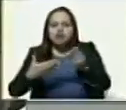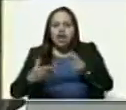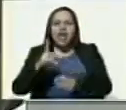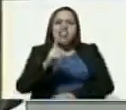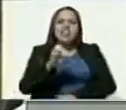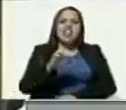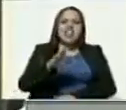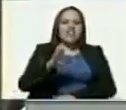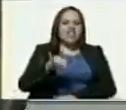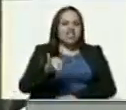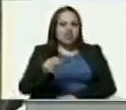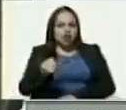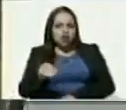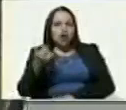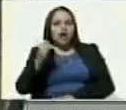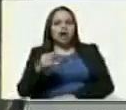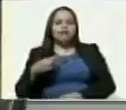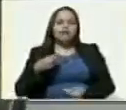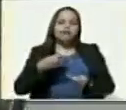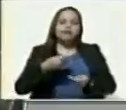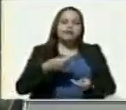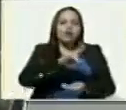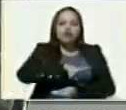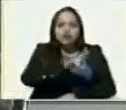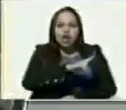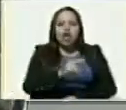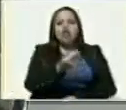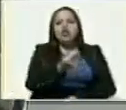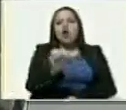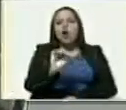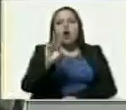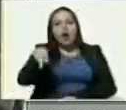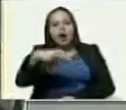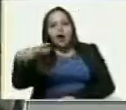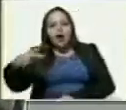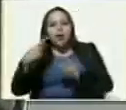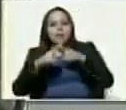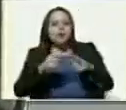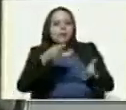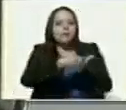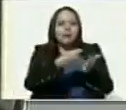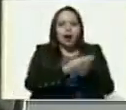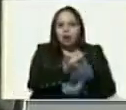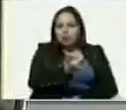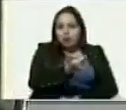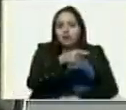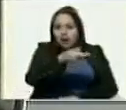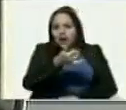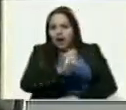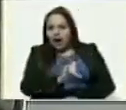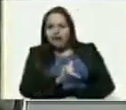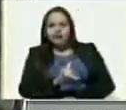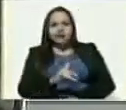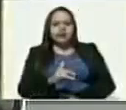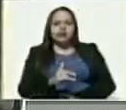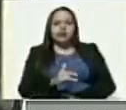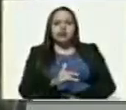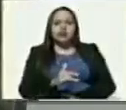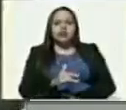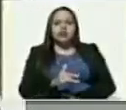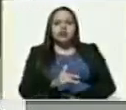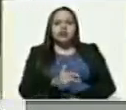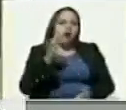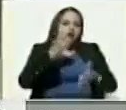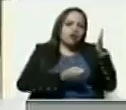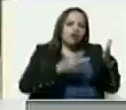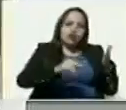expresadas en dólares o en euros, pero que se utiliza el pago en bolívares, eso está exento. En ningún momento pueden decirle